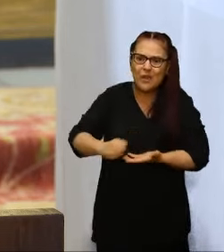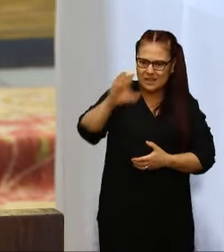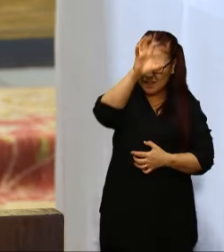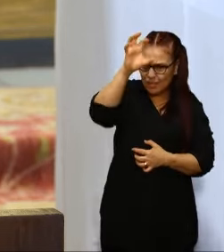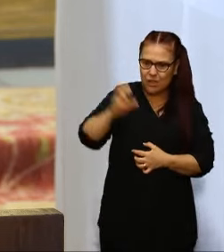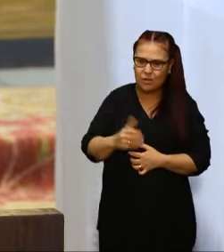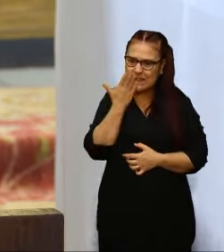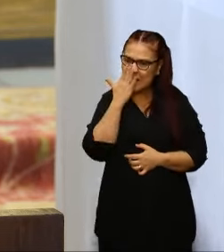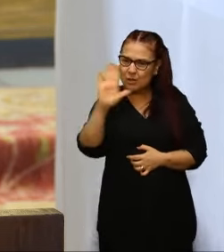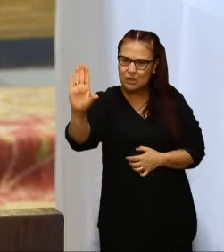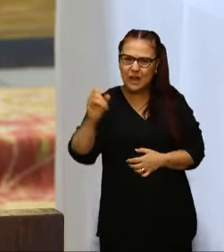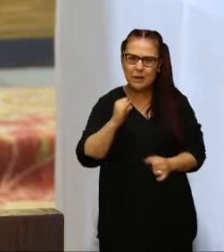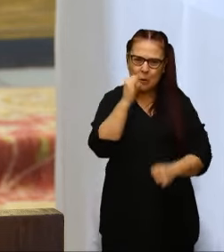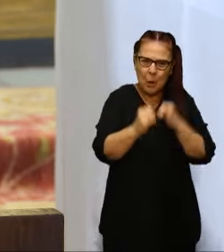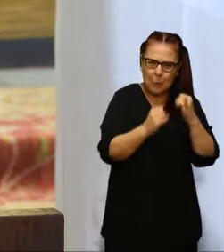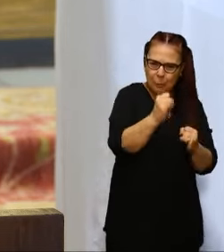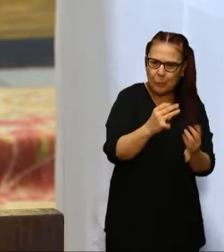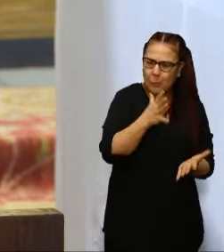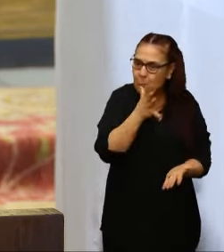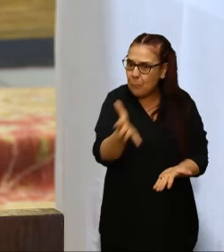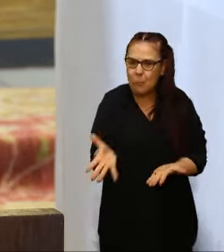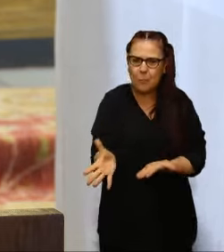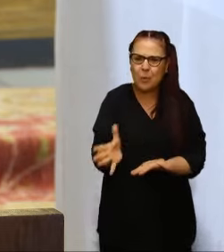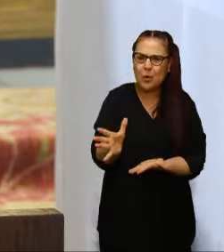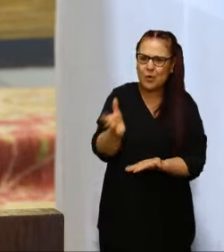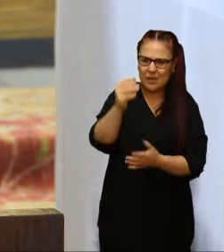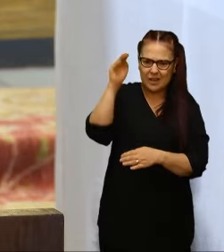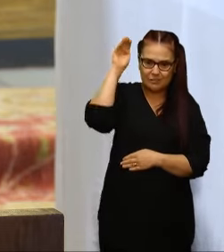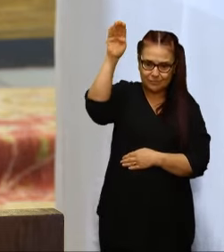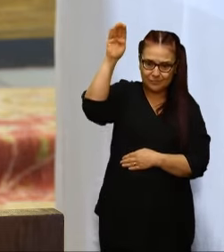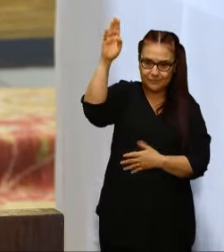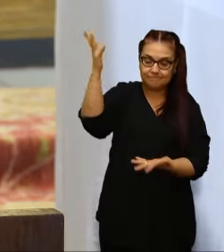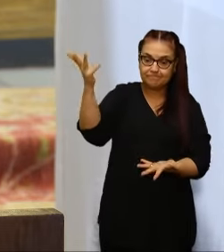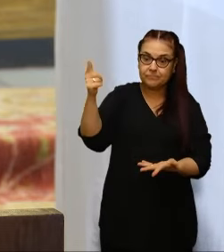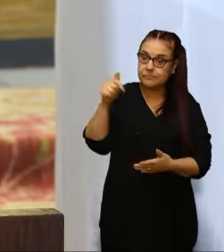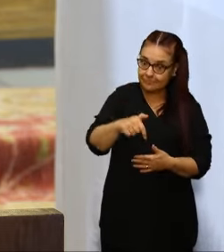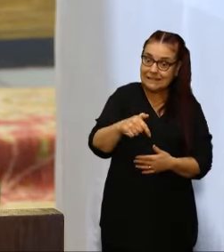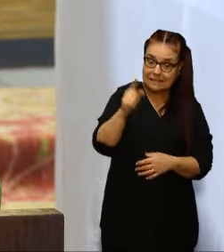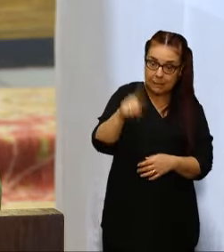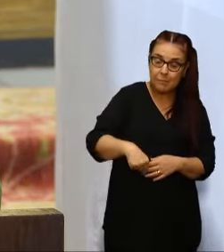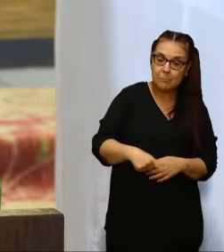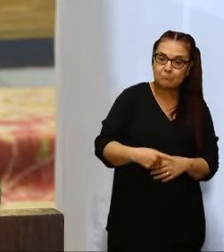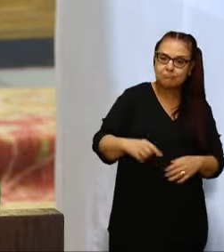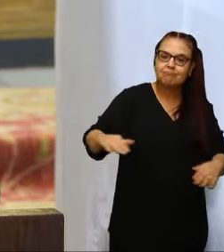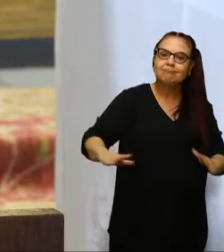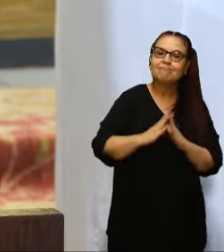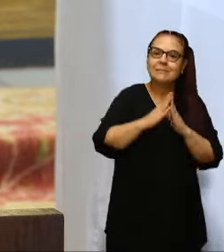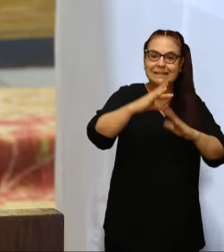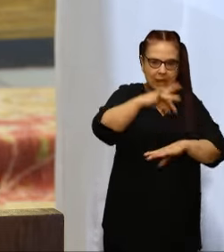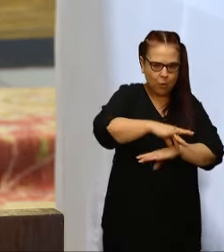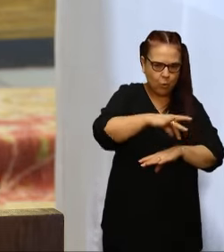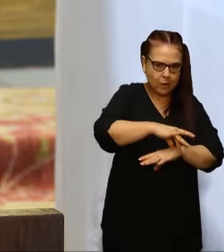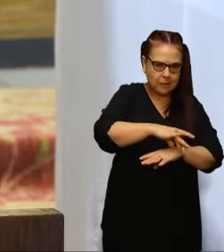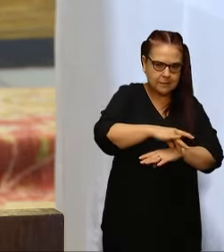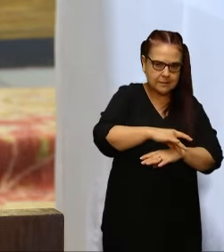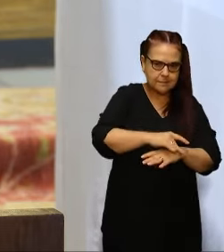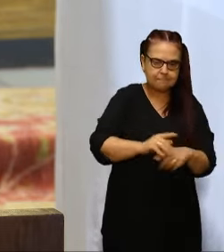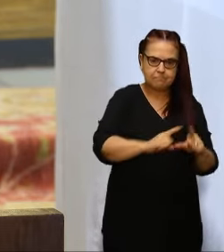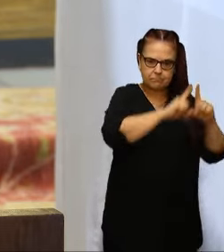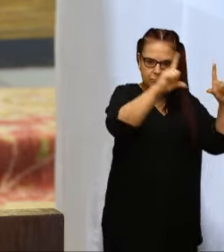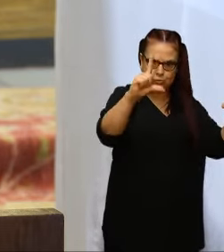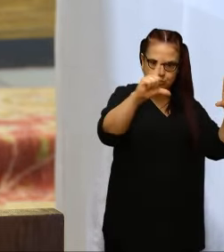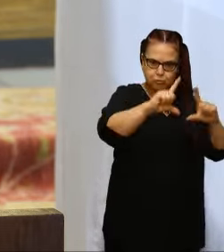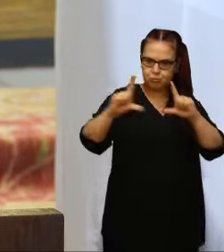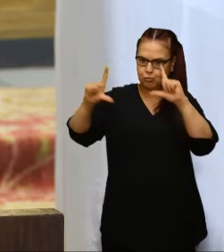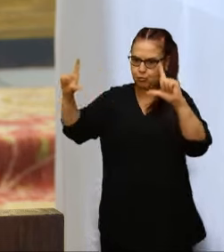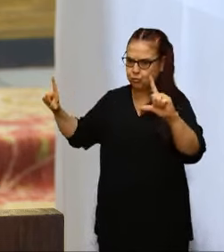Jerusalén será pisoteada por los gentiles. Pues también aquí San Lucas mezcla dos planos,